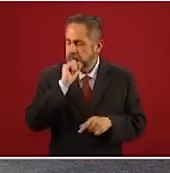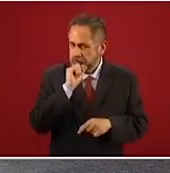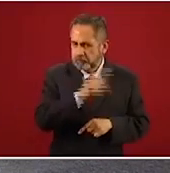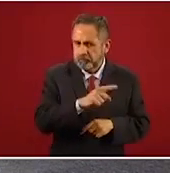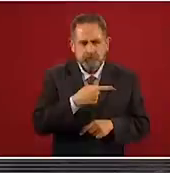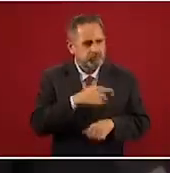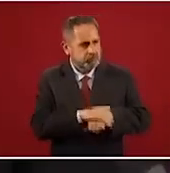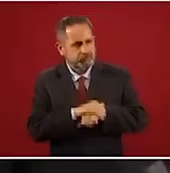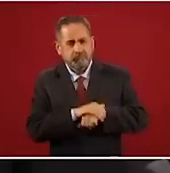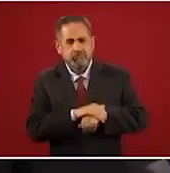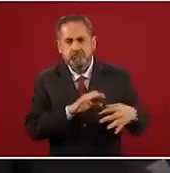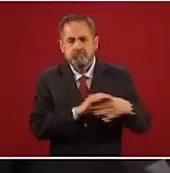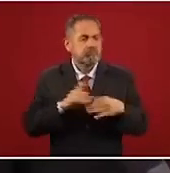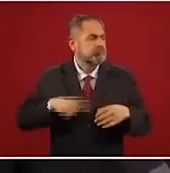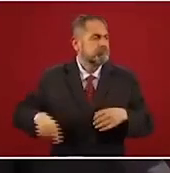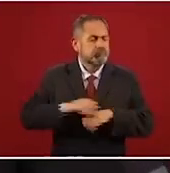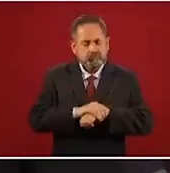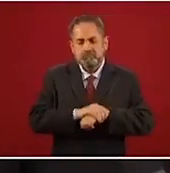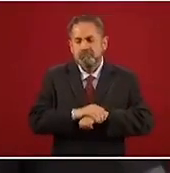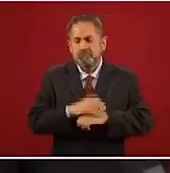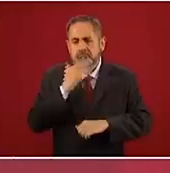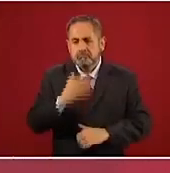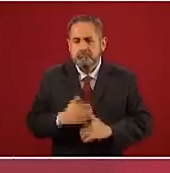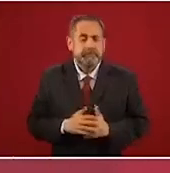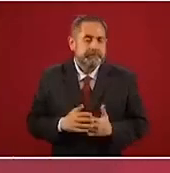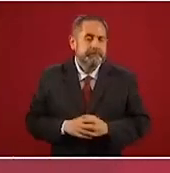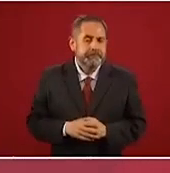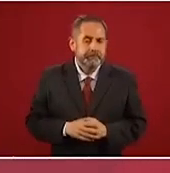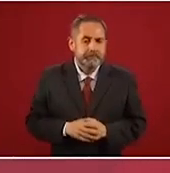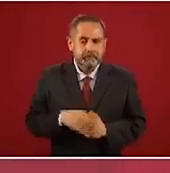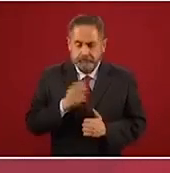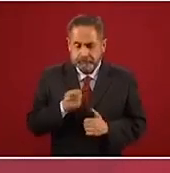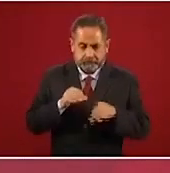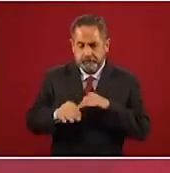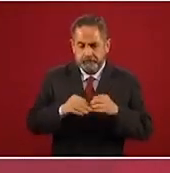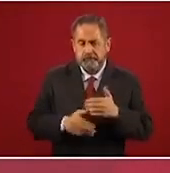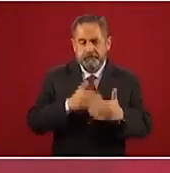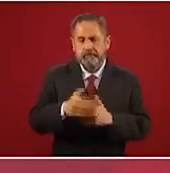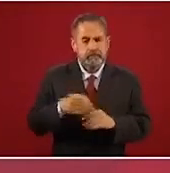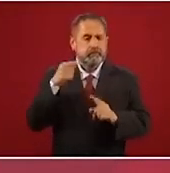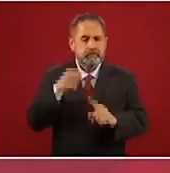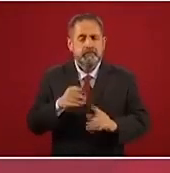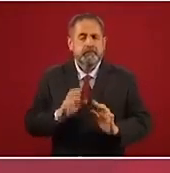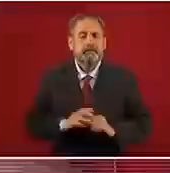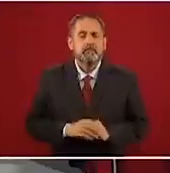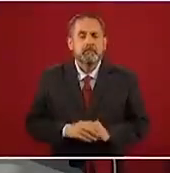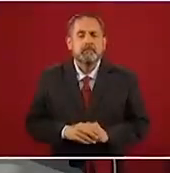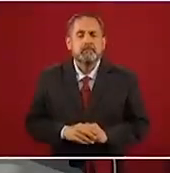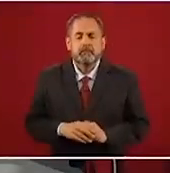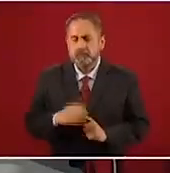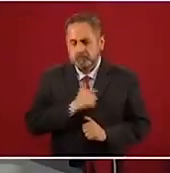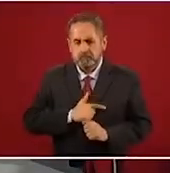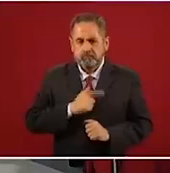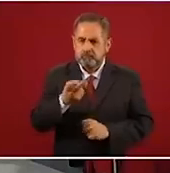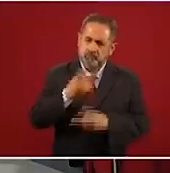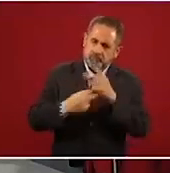son amigos del pueblo de México. Entonces, estamos trabajando en ese sentido. Pero nos da mucho